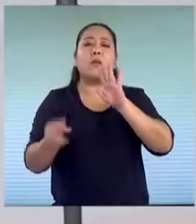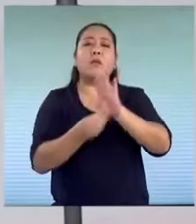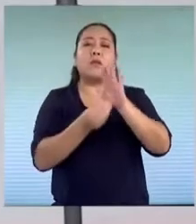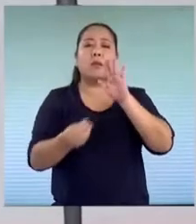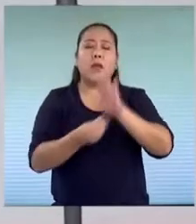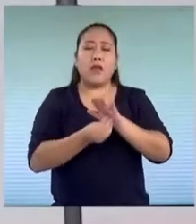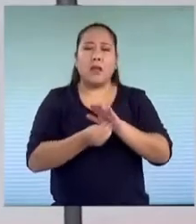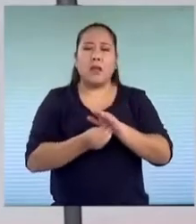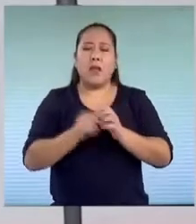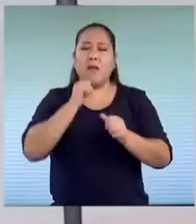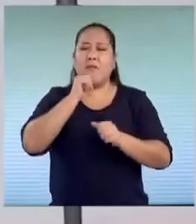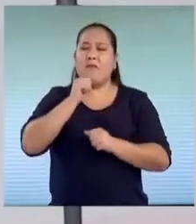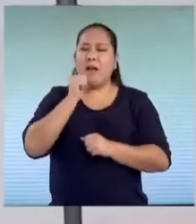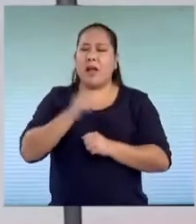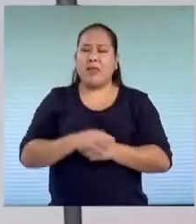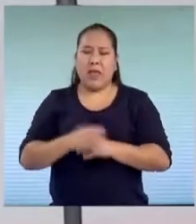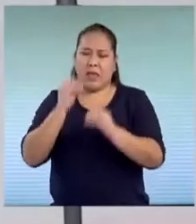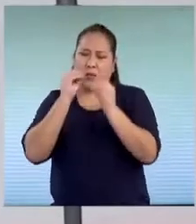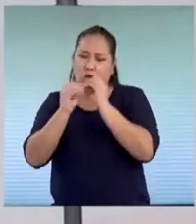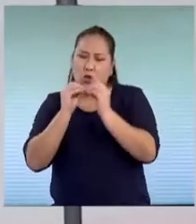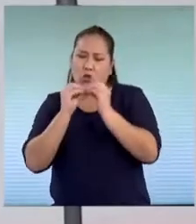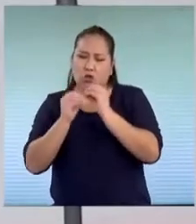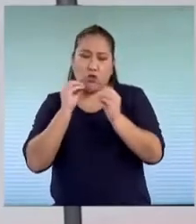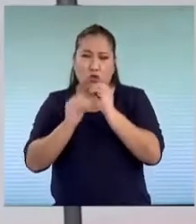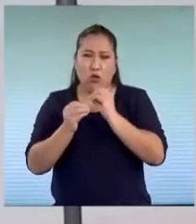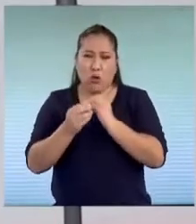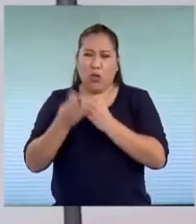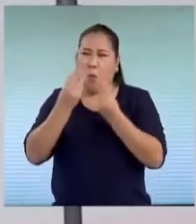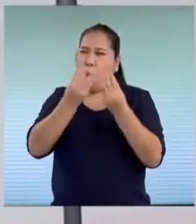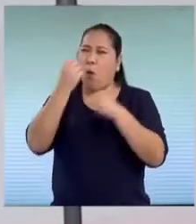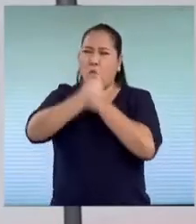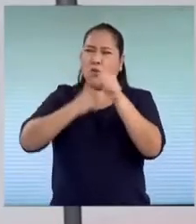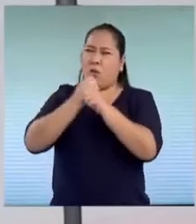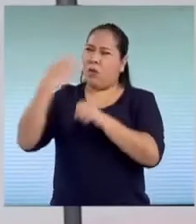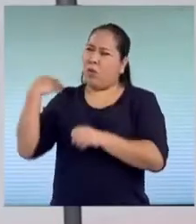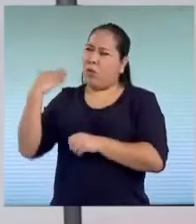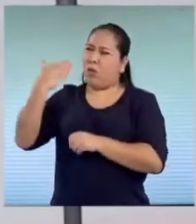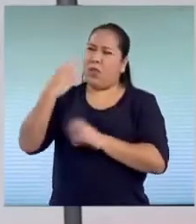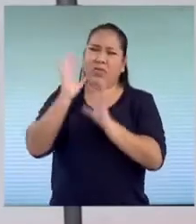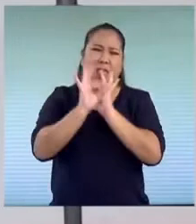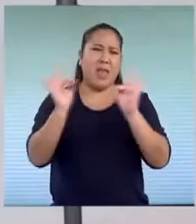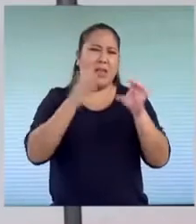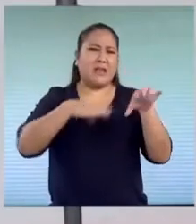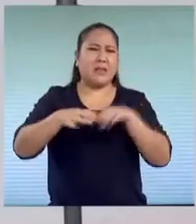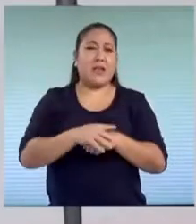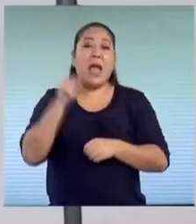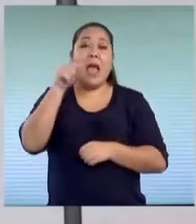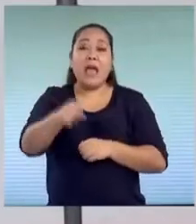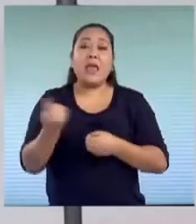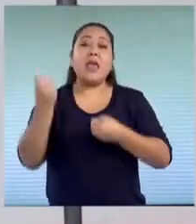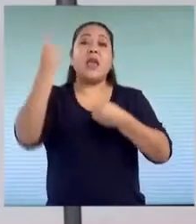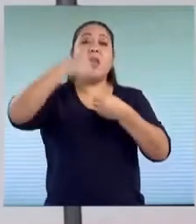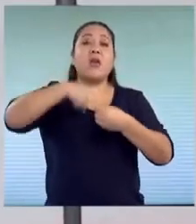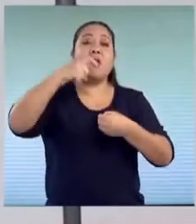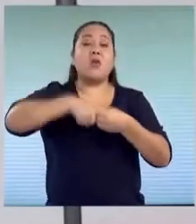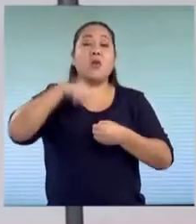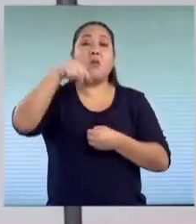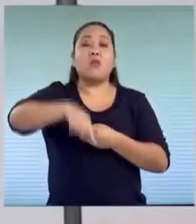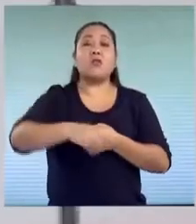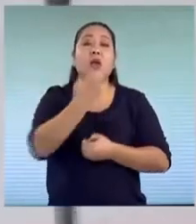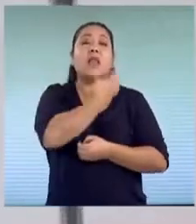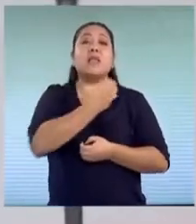incapacidad de tantos años que no han hecho nada por nosotros, y ahí incluimos a los